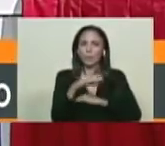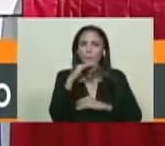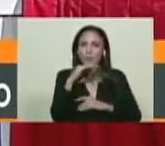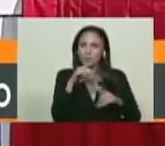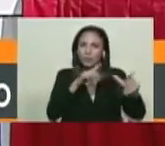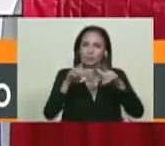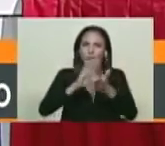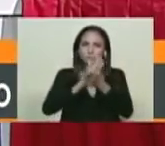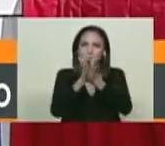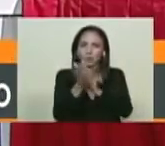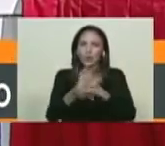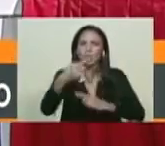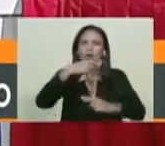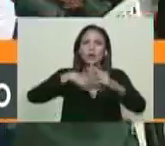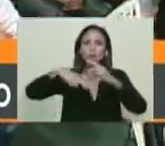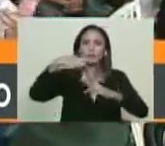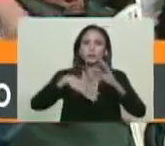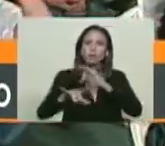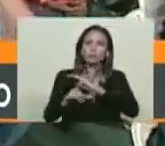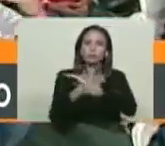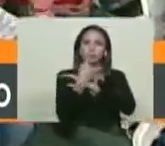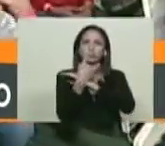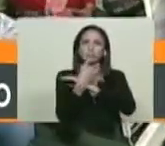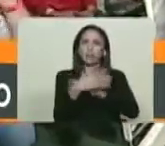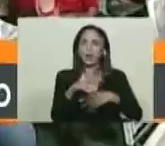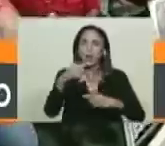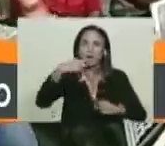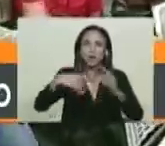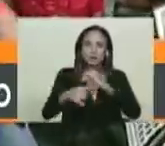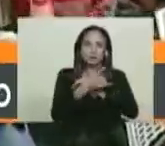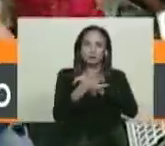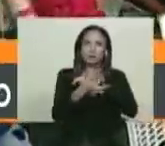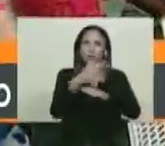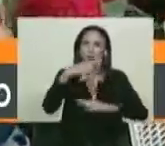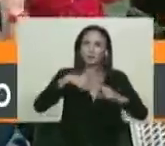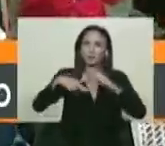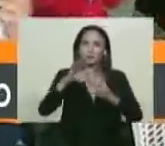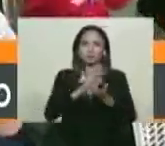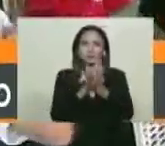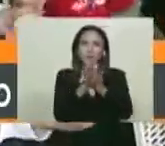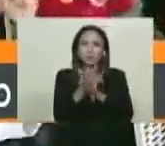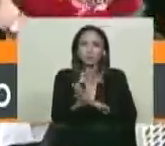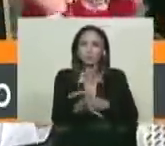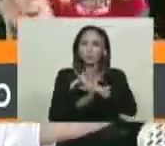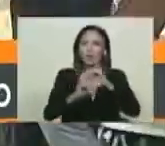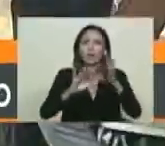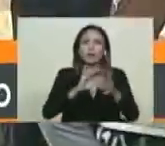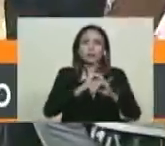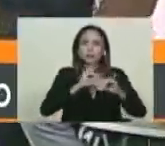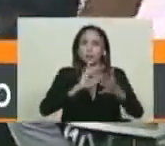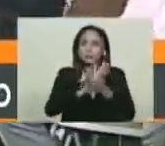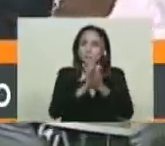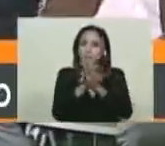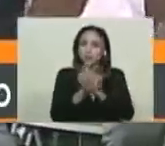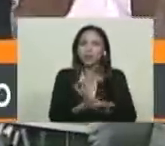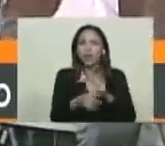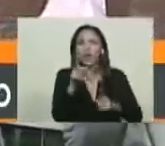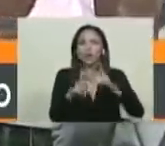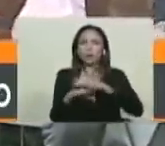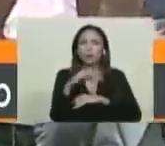traición contra la revolución, contra nuestro pueblo. Ya basta de traición y de traidores y de ladrones y de